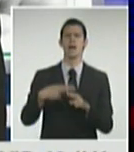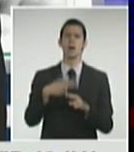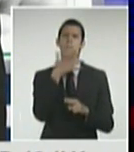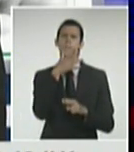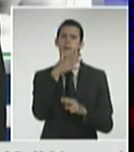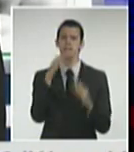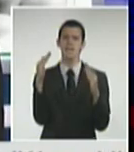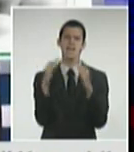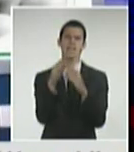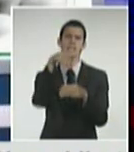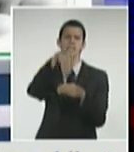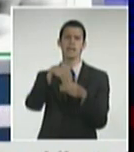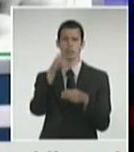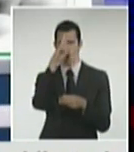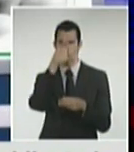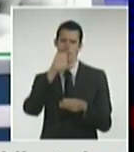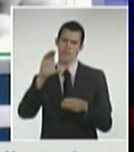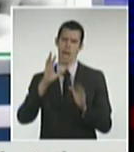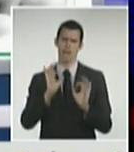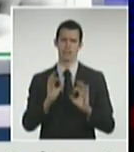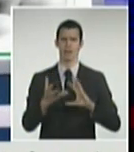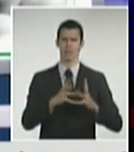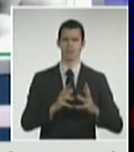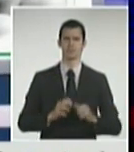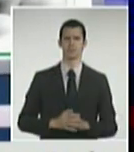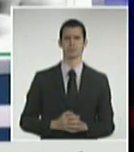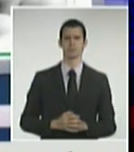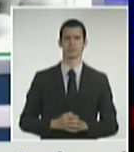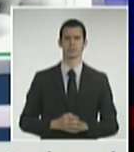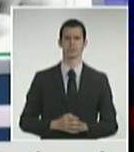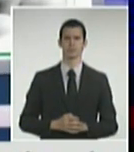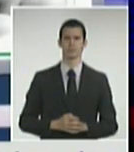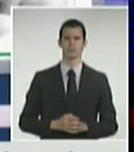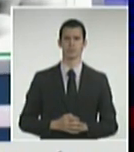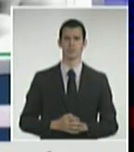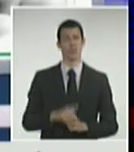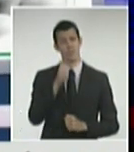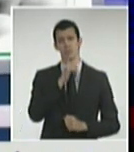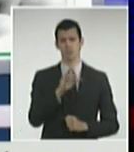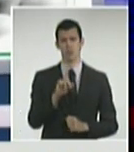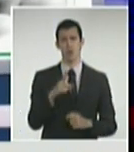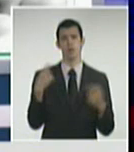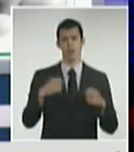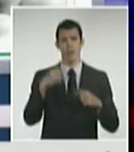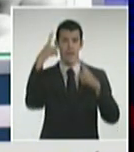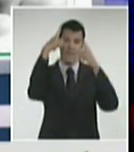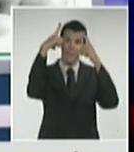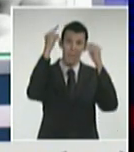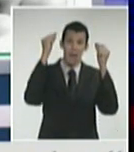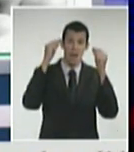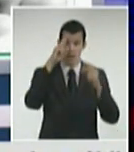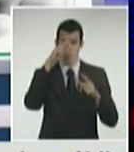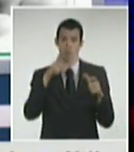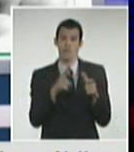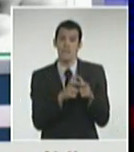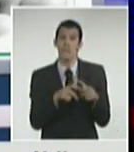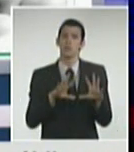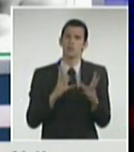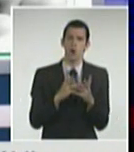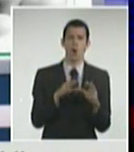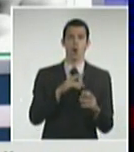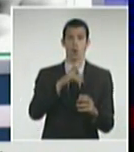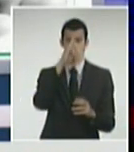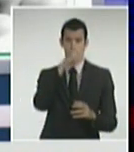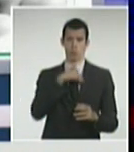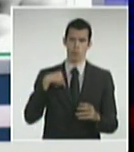demanda el mayor esfuerzo del sistema primario de salud en esa provincia oriental de Cuba, en el suroriente de la provincia de Granma.